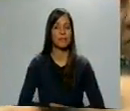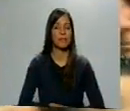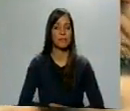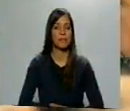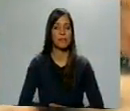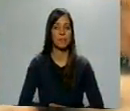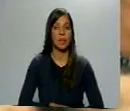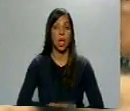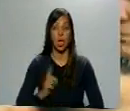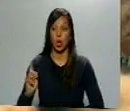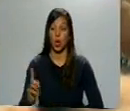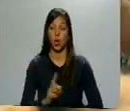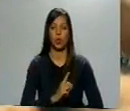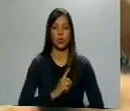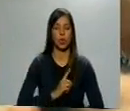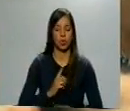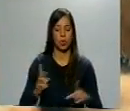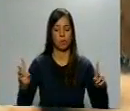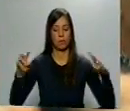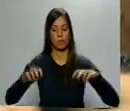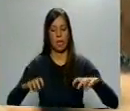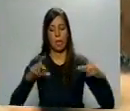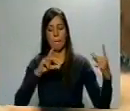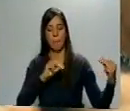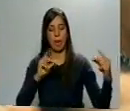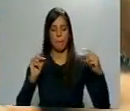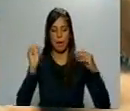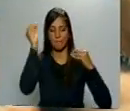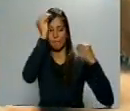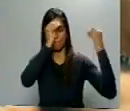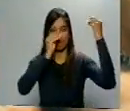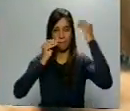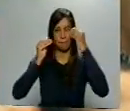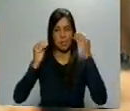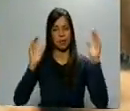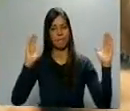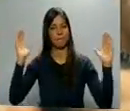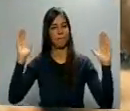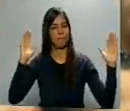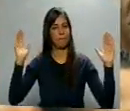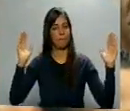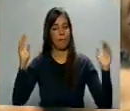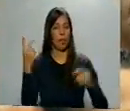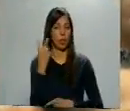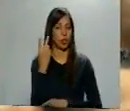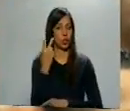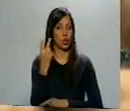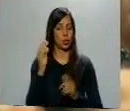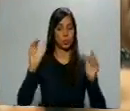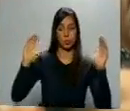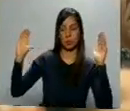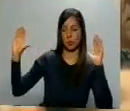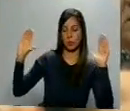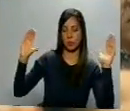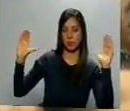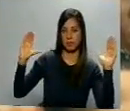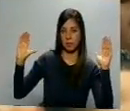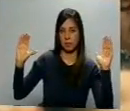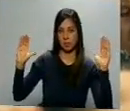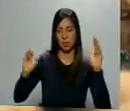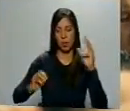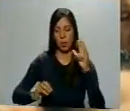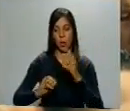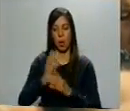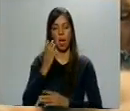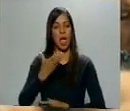ya que hemos hecho un balance de lo que han sido estas dos figuras que han sido creadas